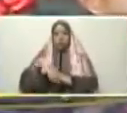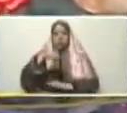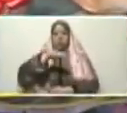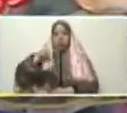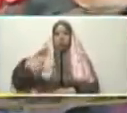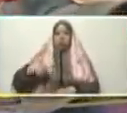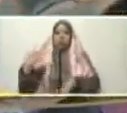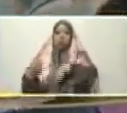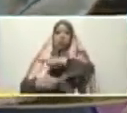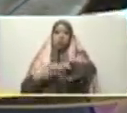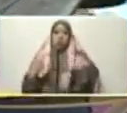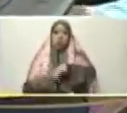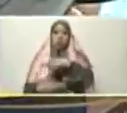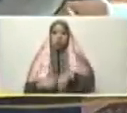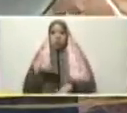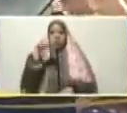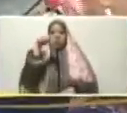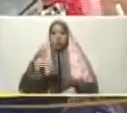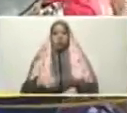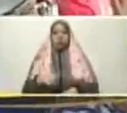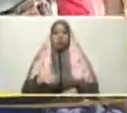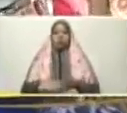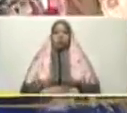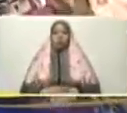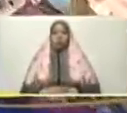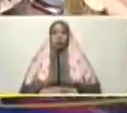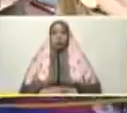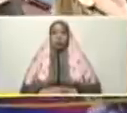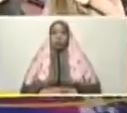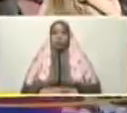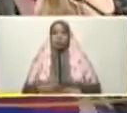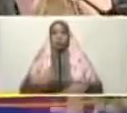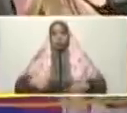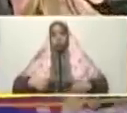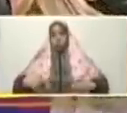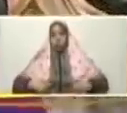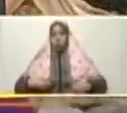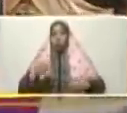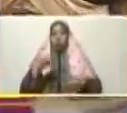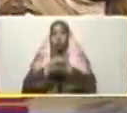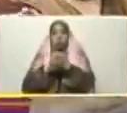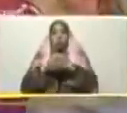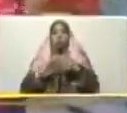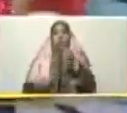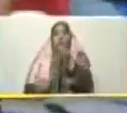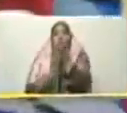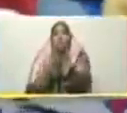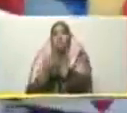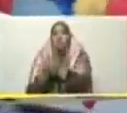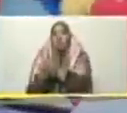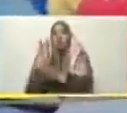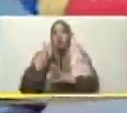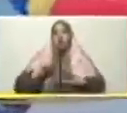revolución dentro de la revolución renacimiento florecimiento